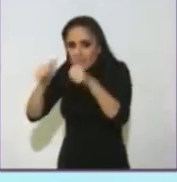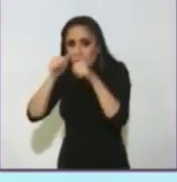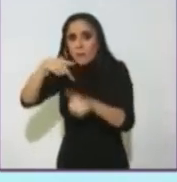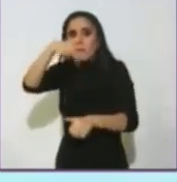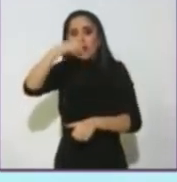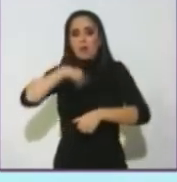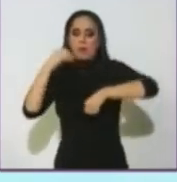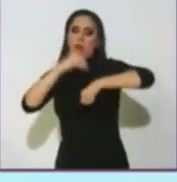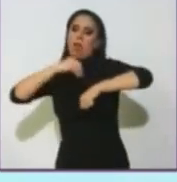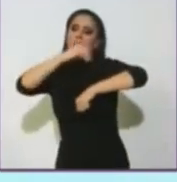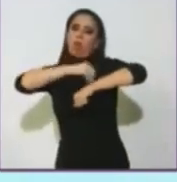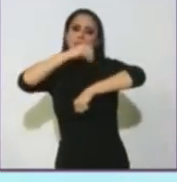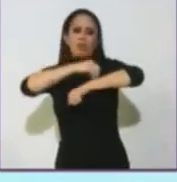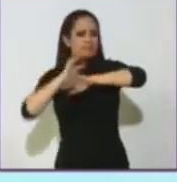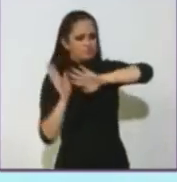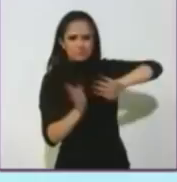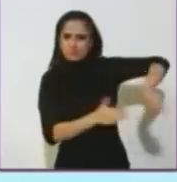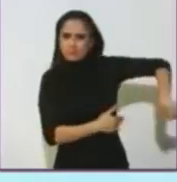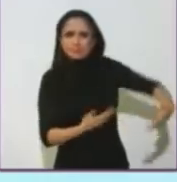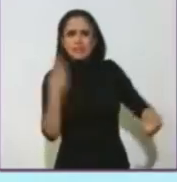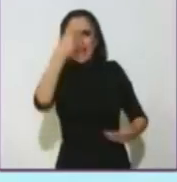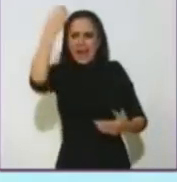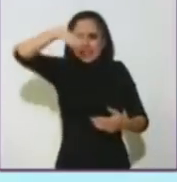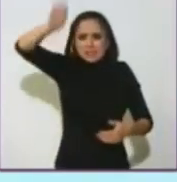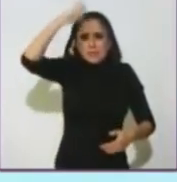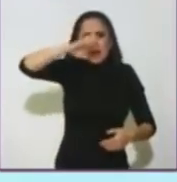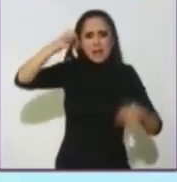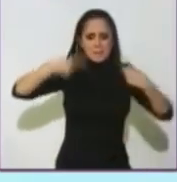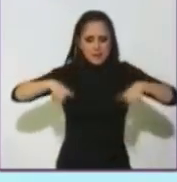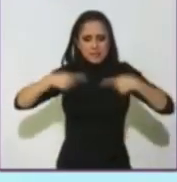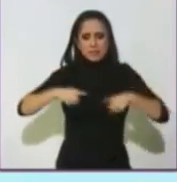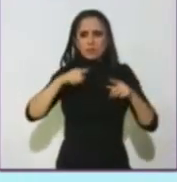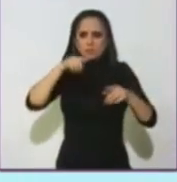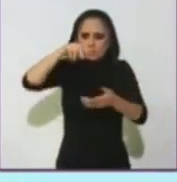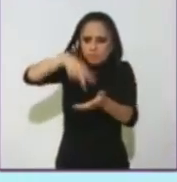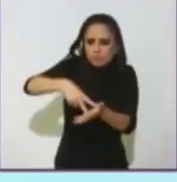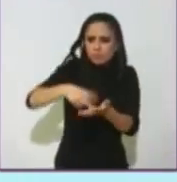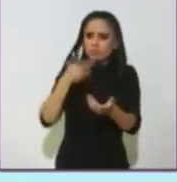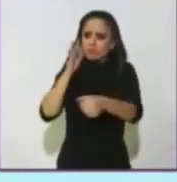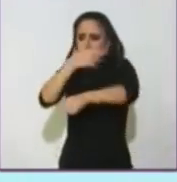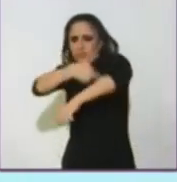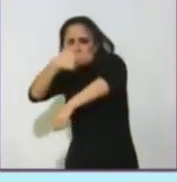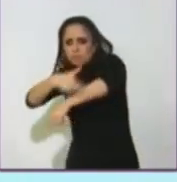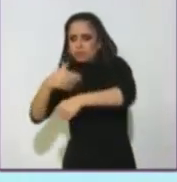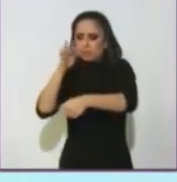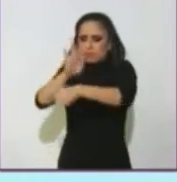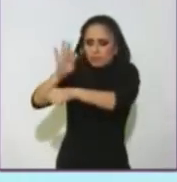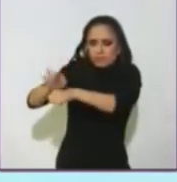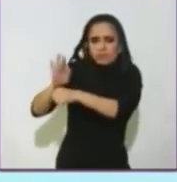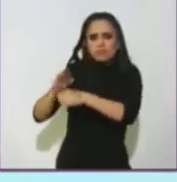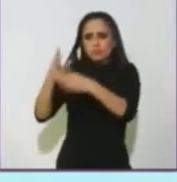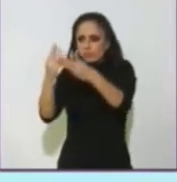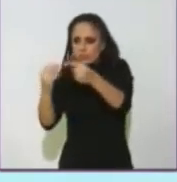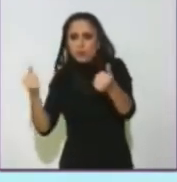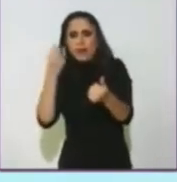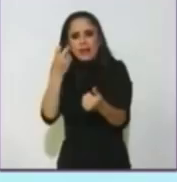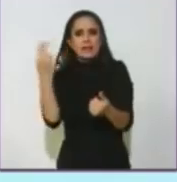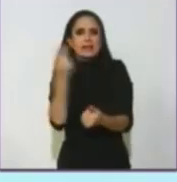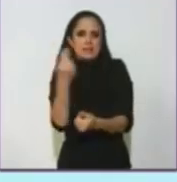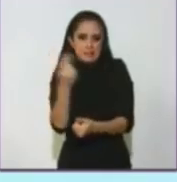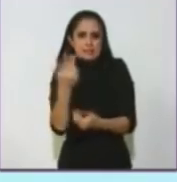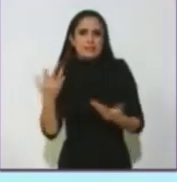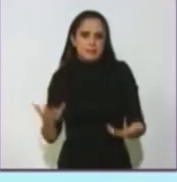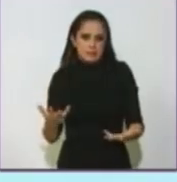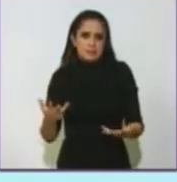gente que tenga experiencia trayectoria para poder sacar adelante los problemas que hoy tanto le pegan a la ciudad y por supuesto lo que